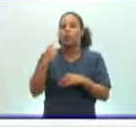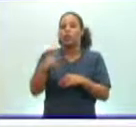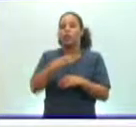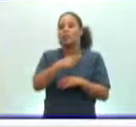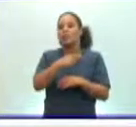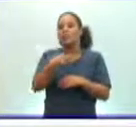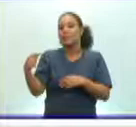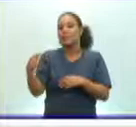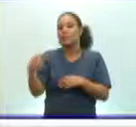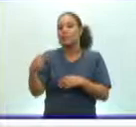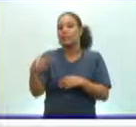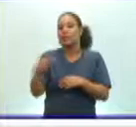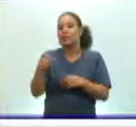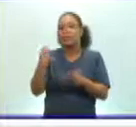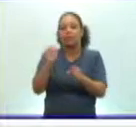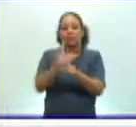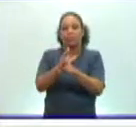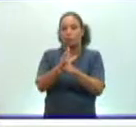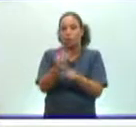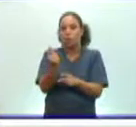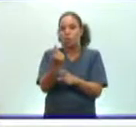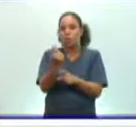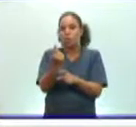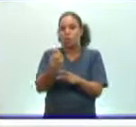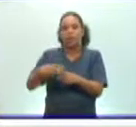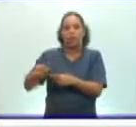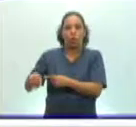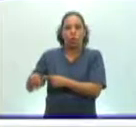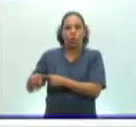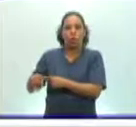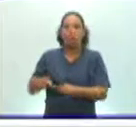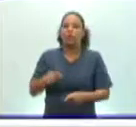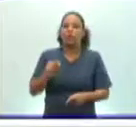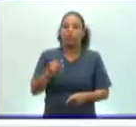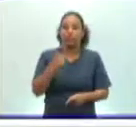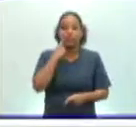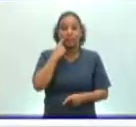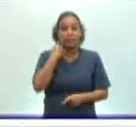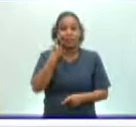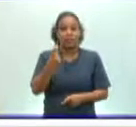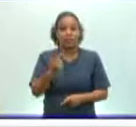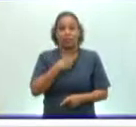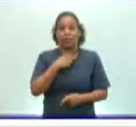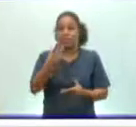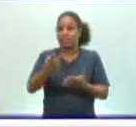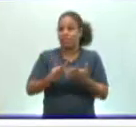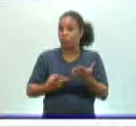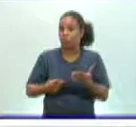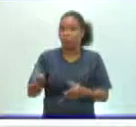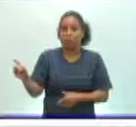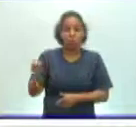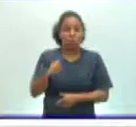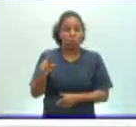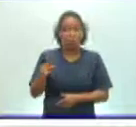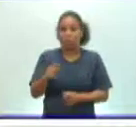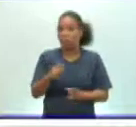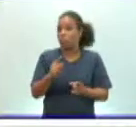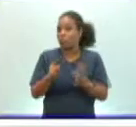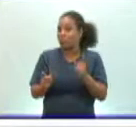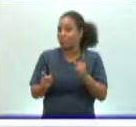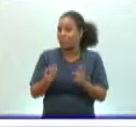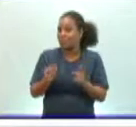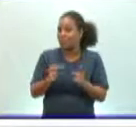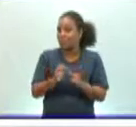semirrecta de origen común, pudiéramos decir. Está claro que lo que tienes representado no es una semirrecta, es